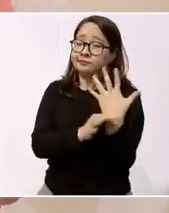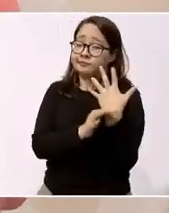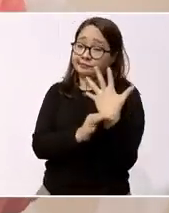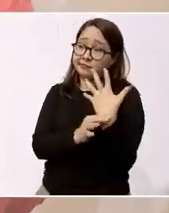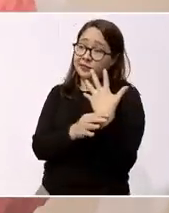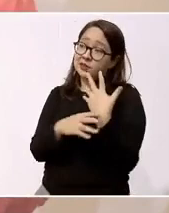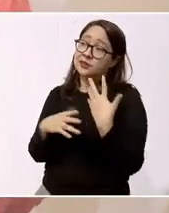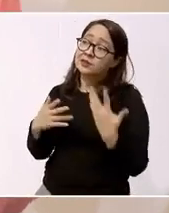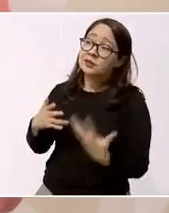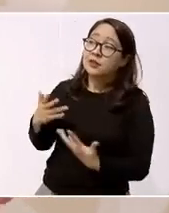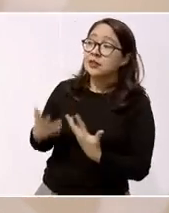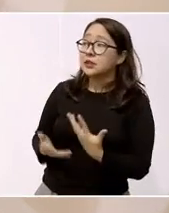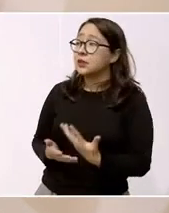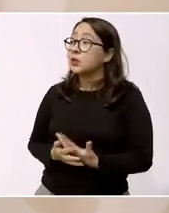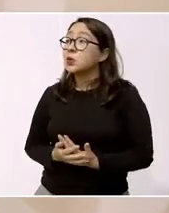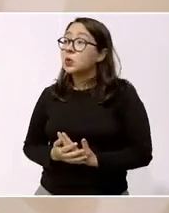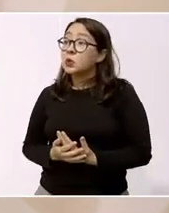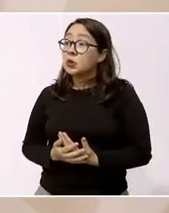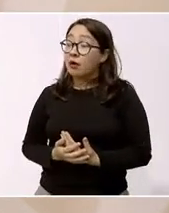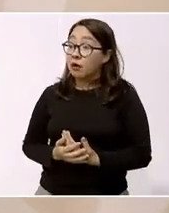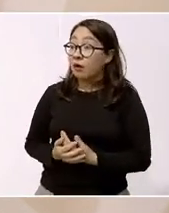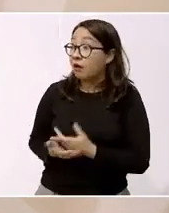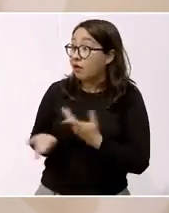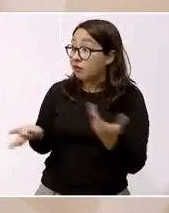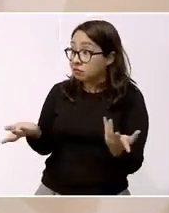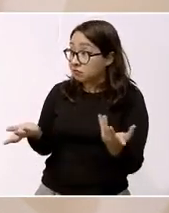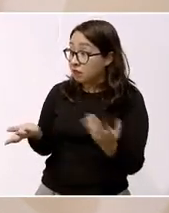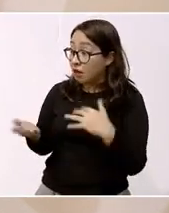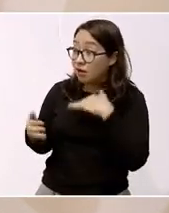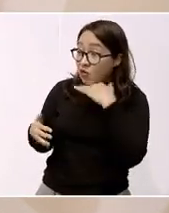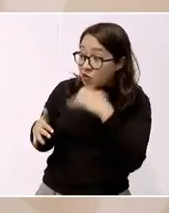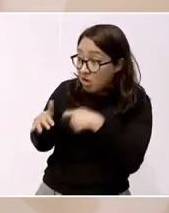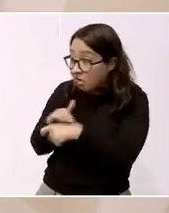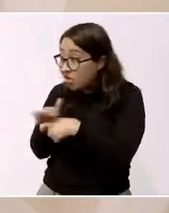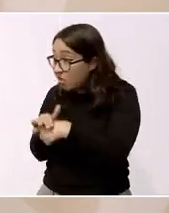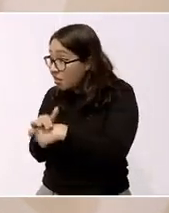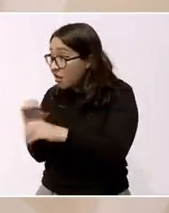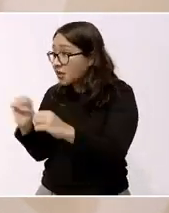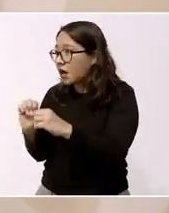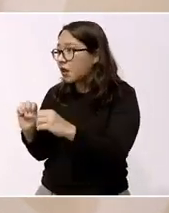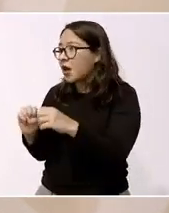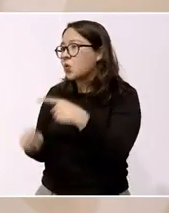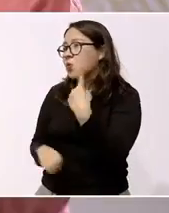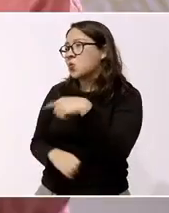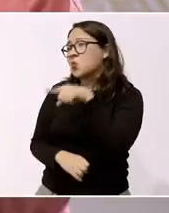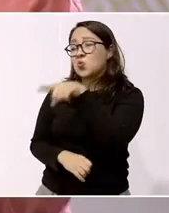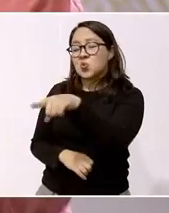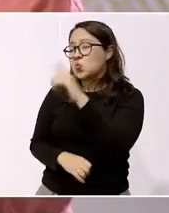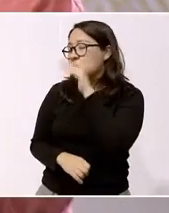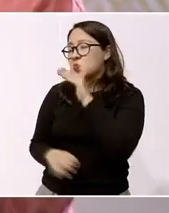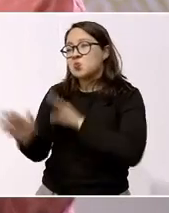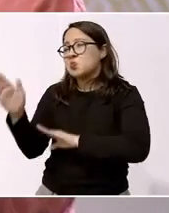que el que no transaba no avanzaba